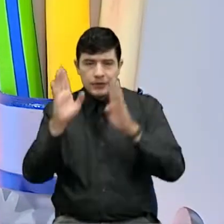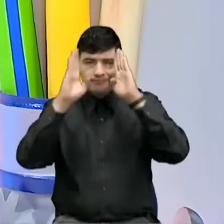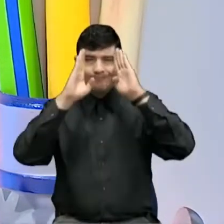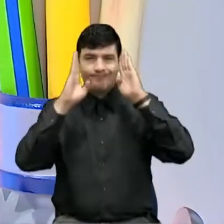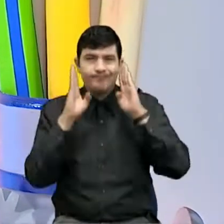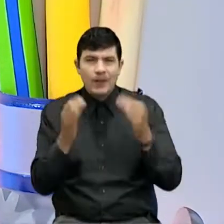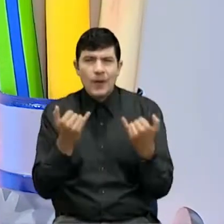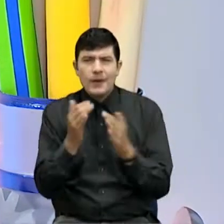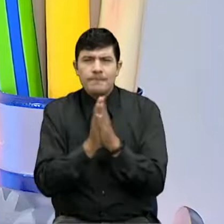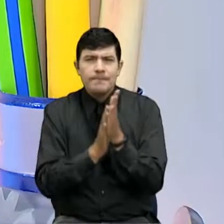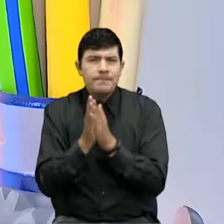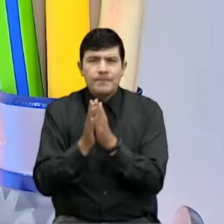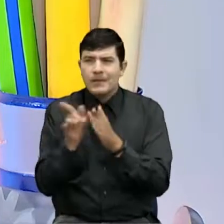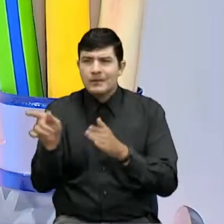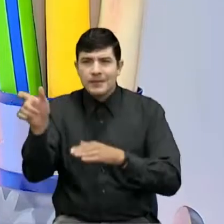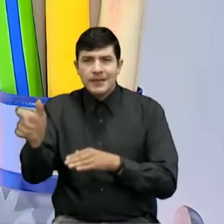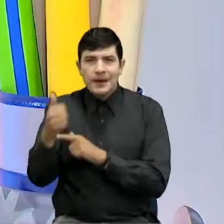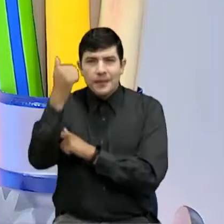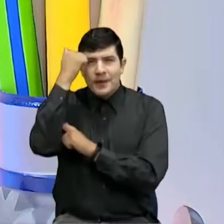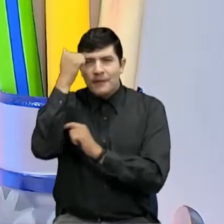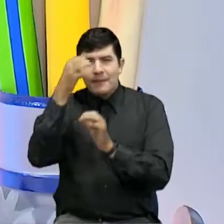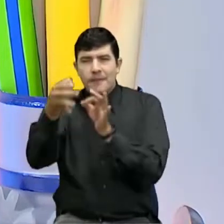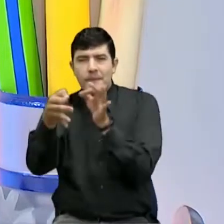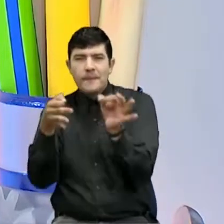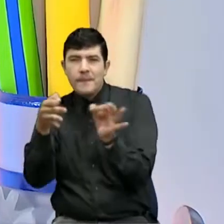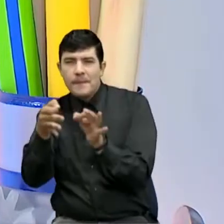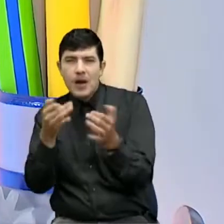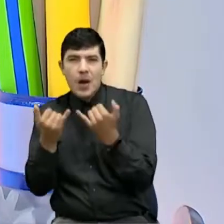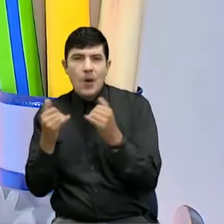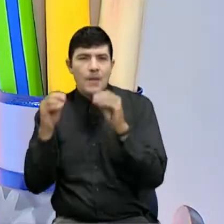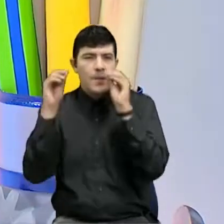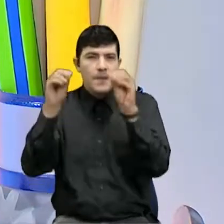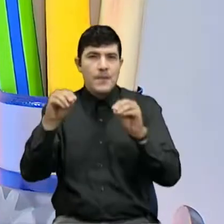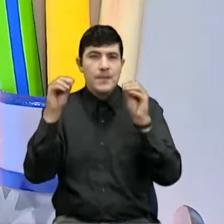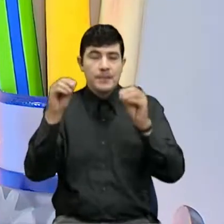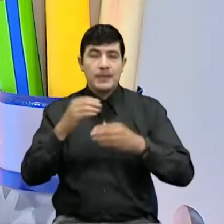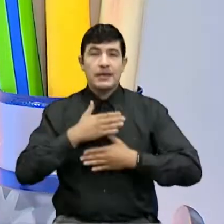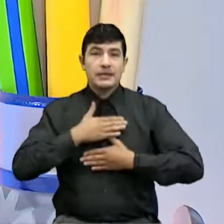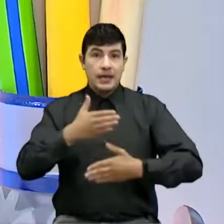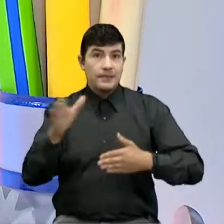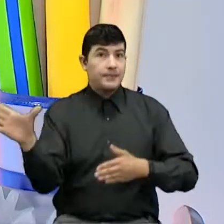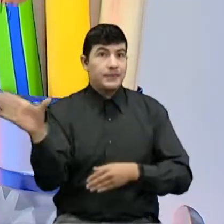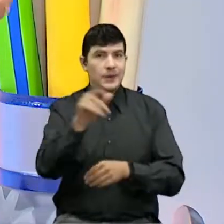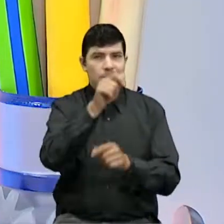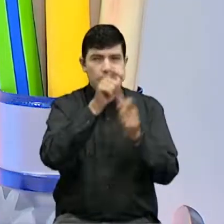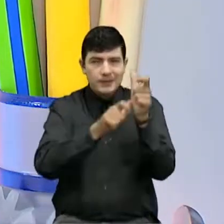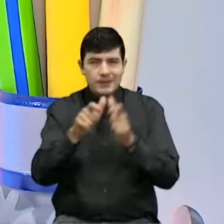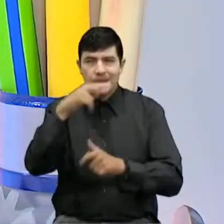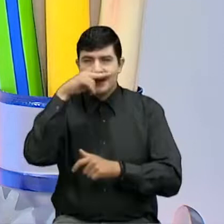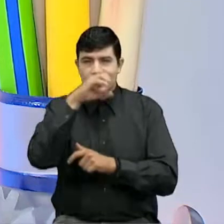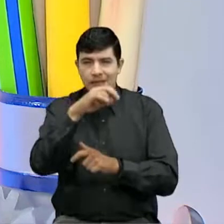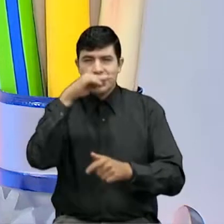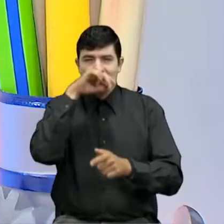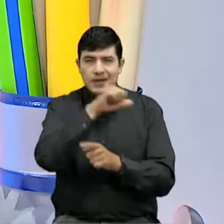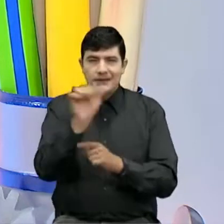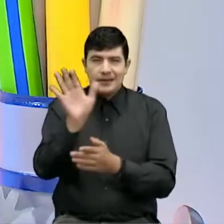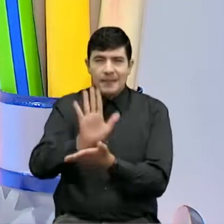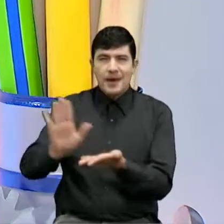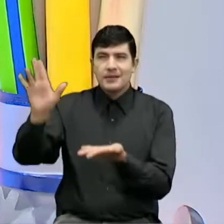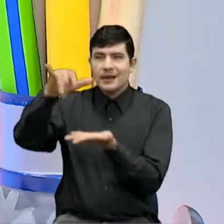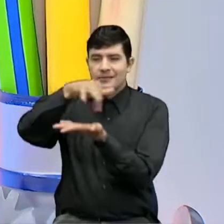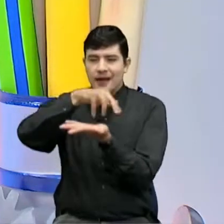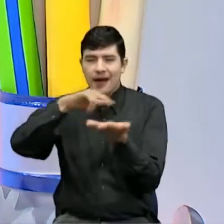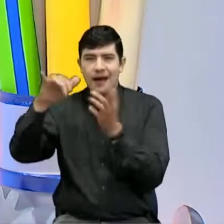qué será lo que nuestro profe del día nos va a enseñar. Saludamos a todos los niños de Santander, de Norte de